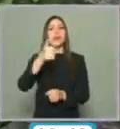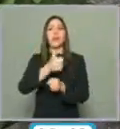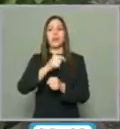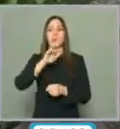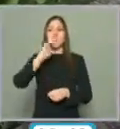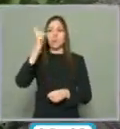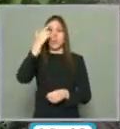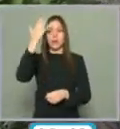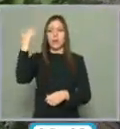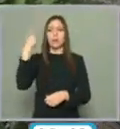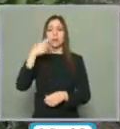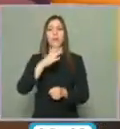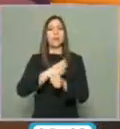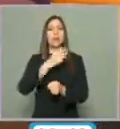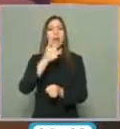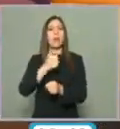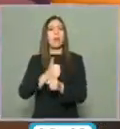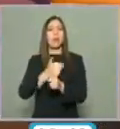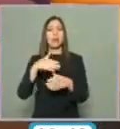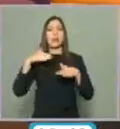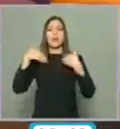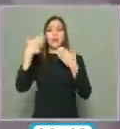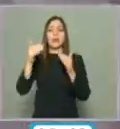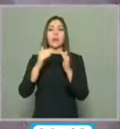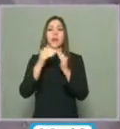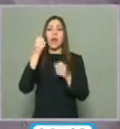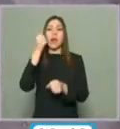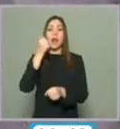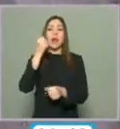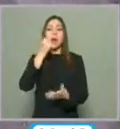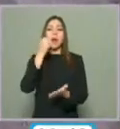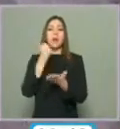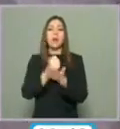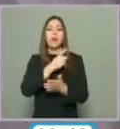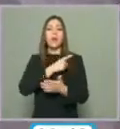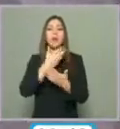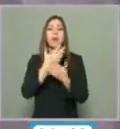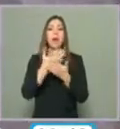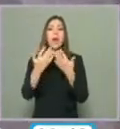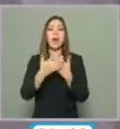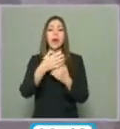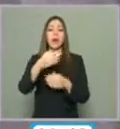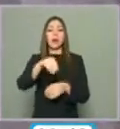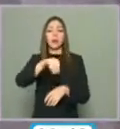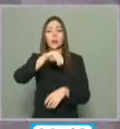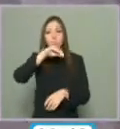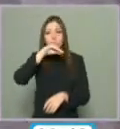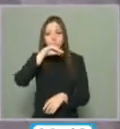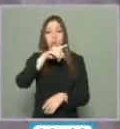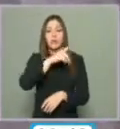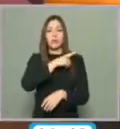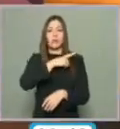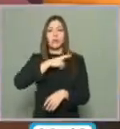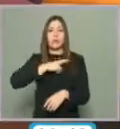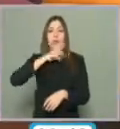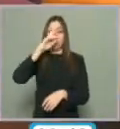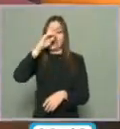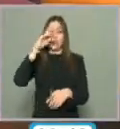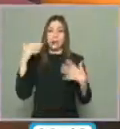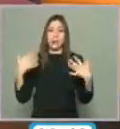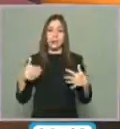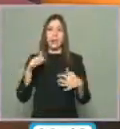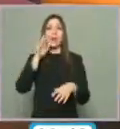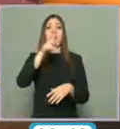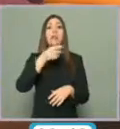mi abuelo, mi bisabuelo, llegamos a su casa y tenías que besarle la mano. ¿No? Sí. Era toda una cuestión de respeto y de autoridad impresionante. El hablar de usted.